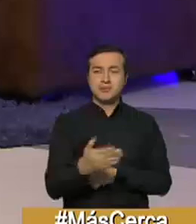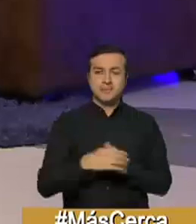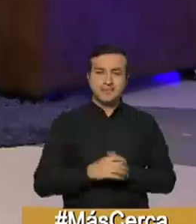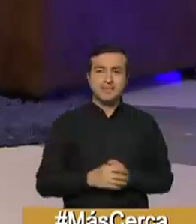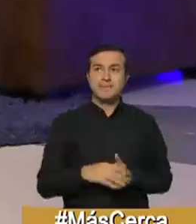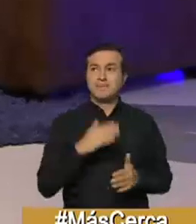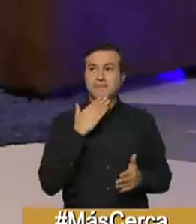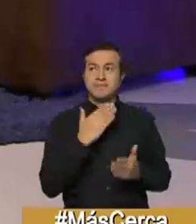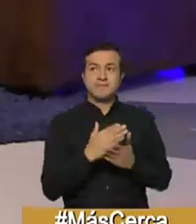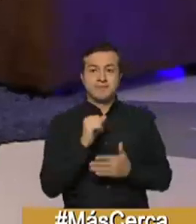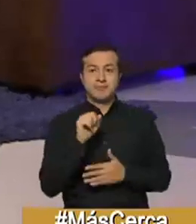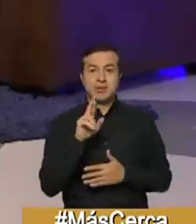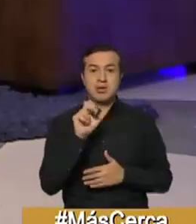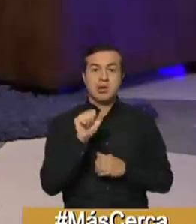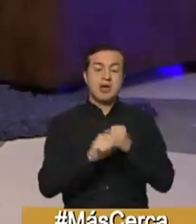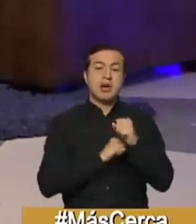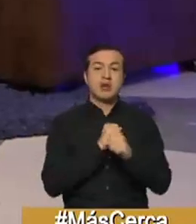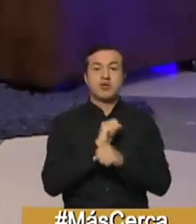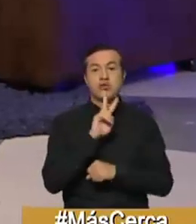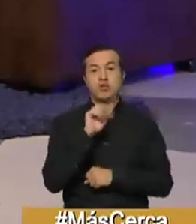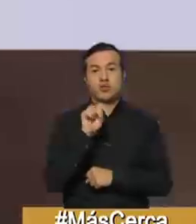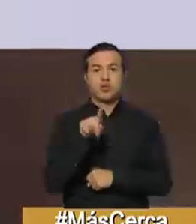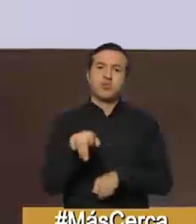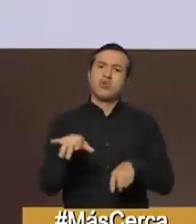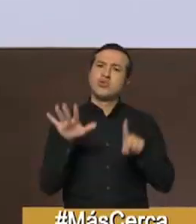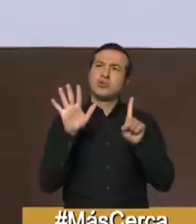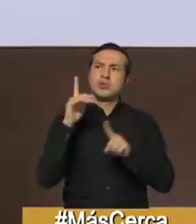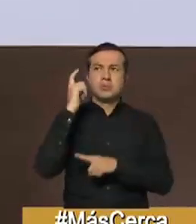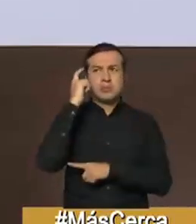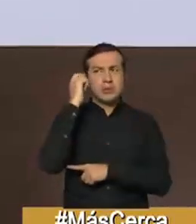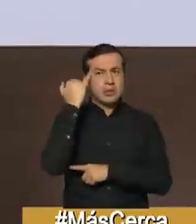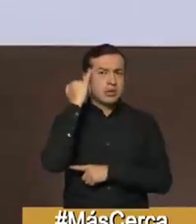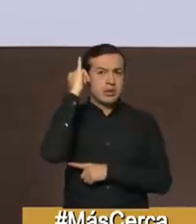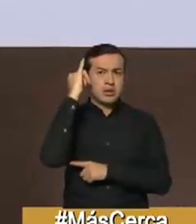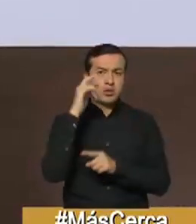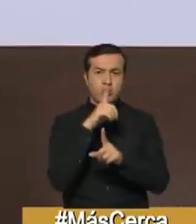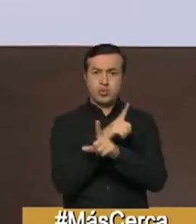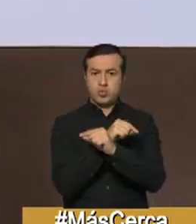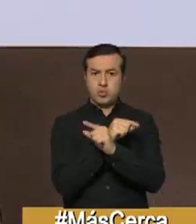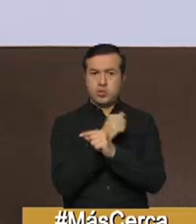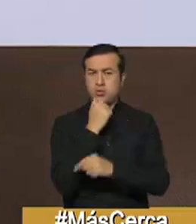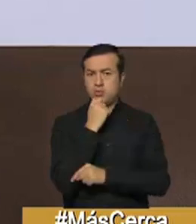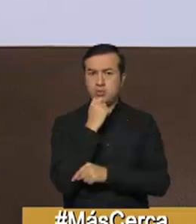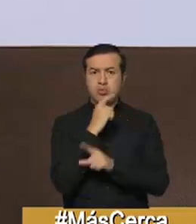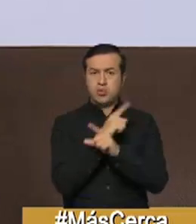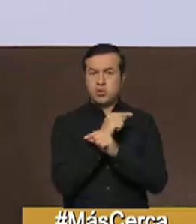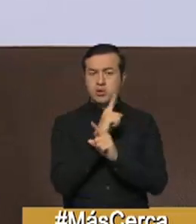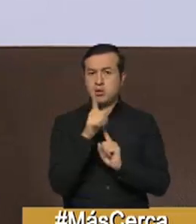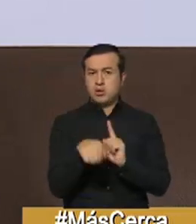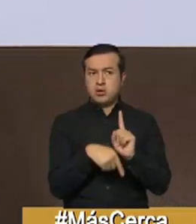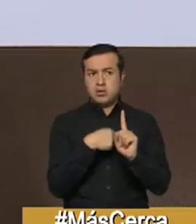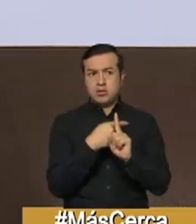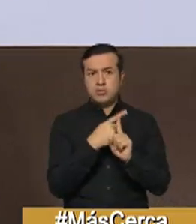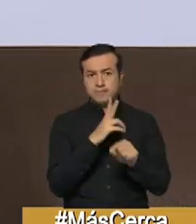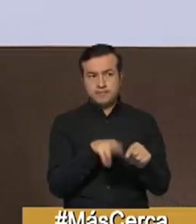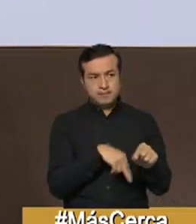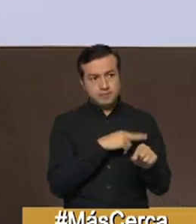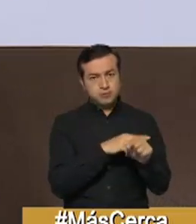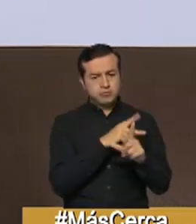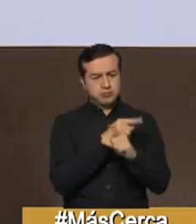Gracias, Carla. En 2016 se me ocurrió que se podía utilizar el Twitter para algo adicional a lo que se usa